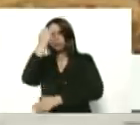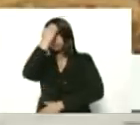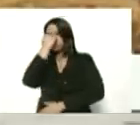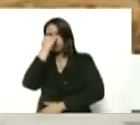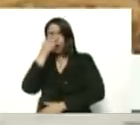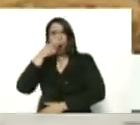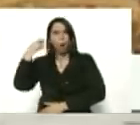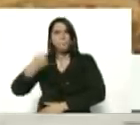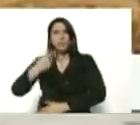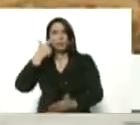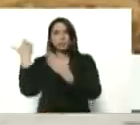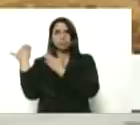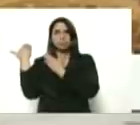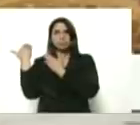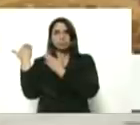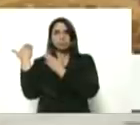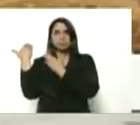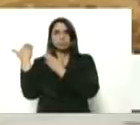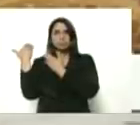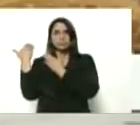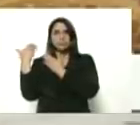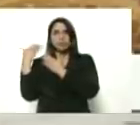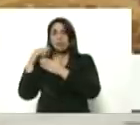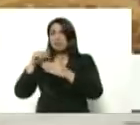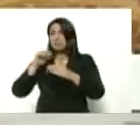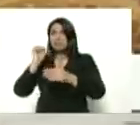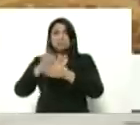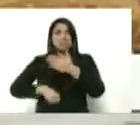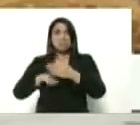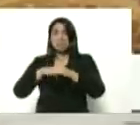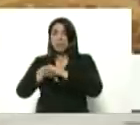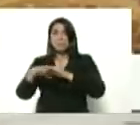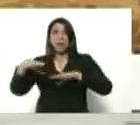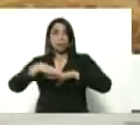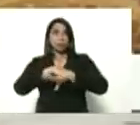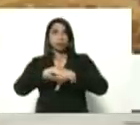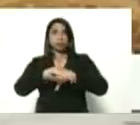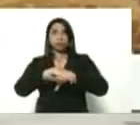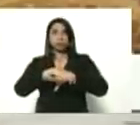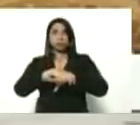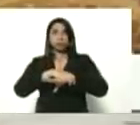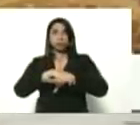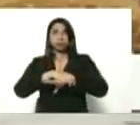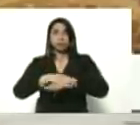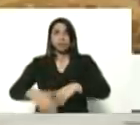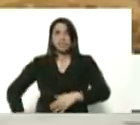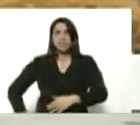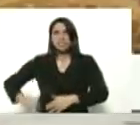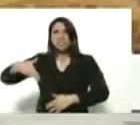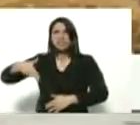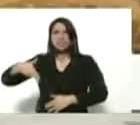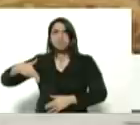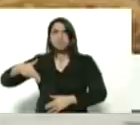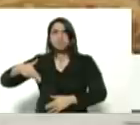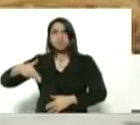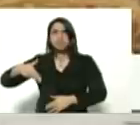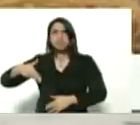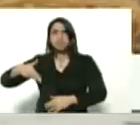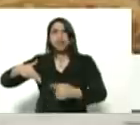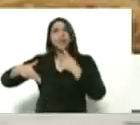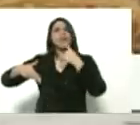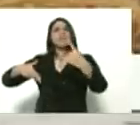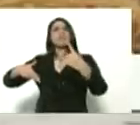aquí va descalzo, un pescador, y ahí lleva un hierro en la mano y le